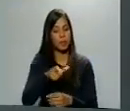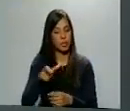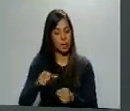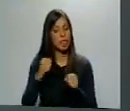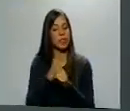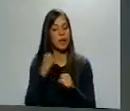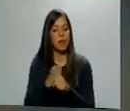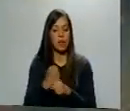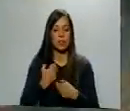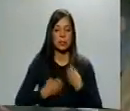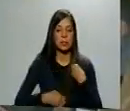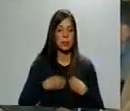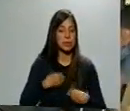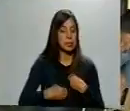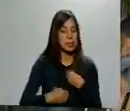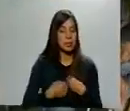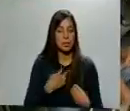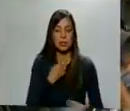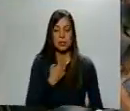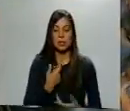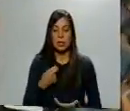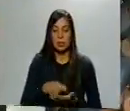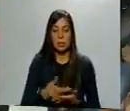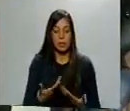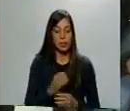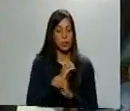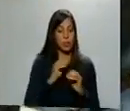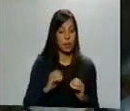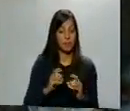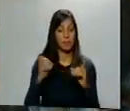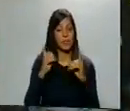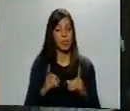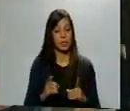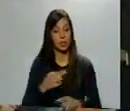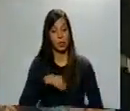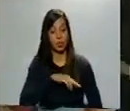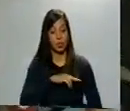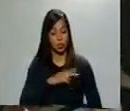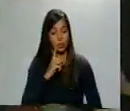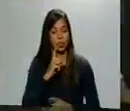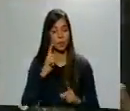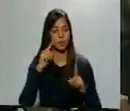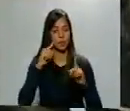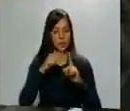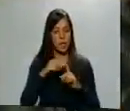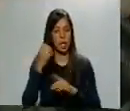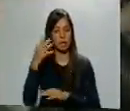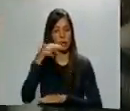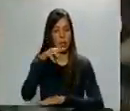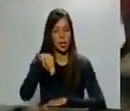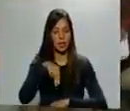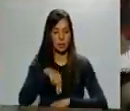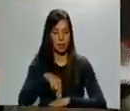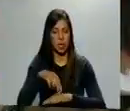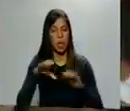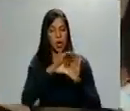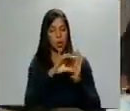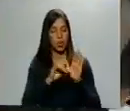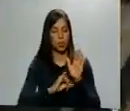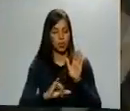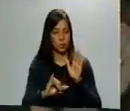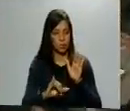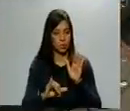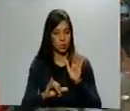pudieran estar angustiados, sino que esta decisión que ha tomado y que hemos tomado, que vamos a tomar desde la Asamblea Nacional Constituyente,